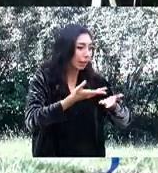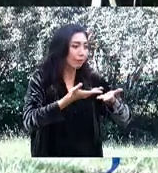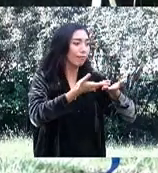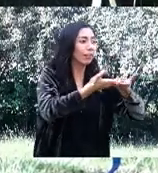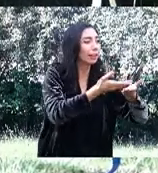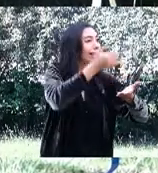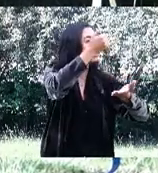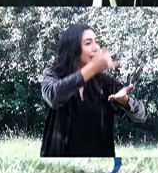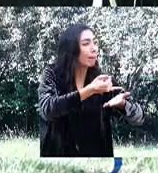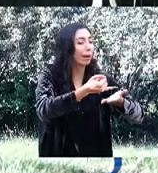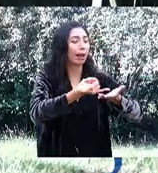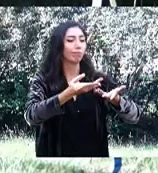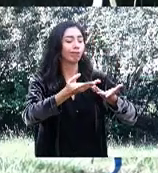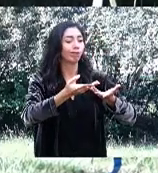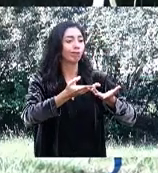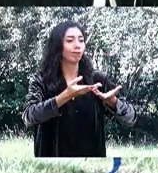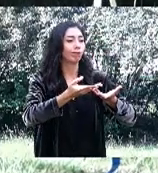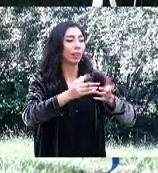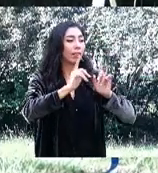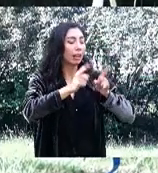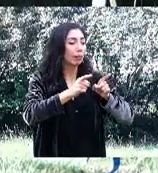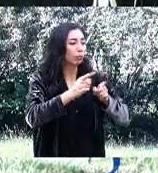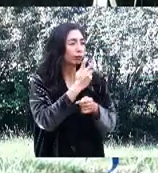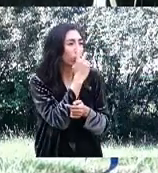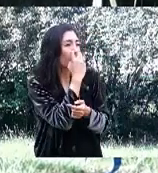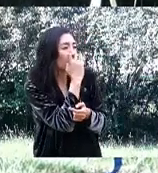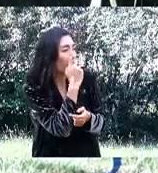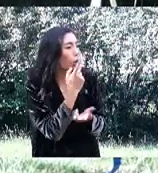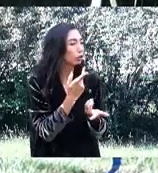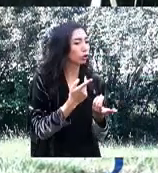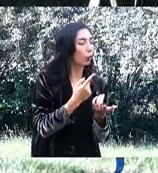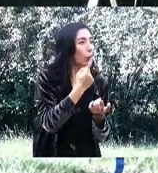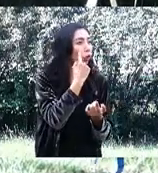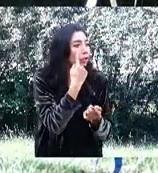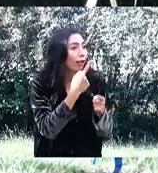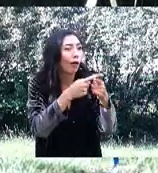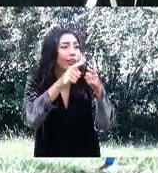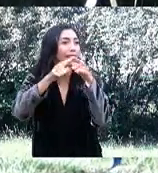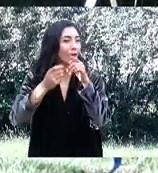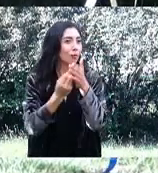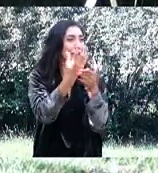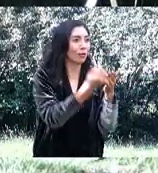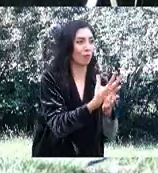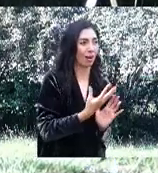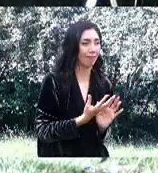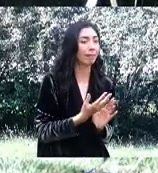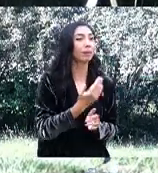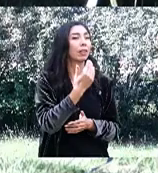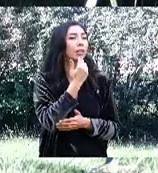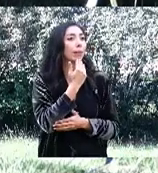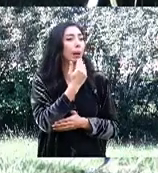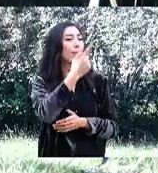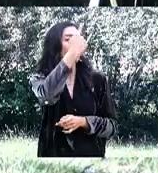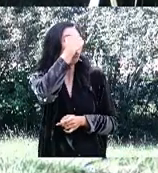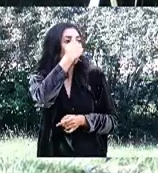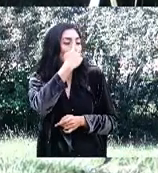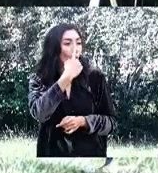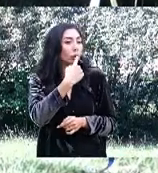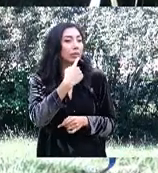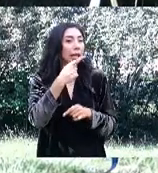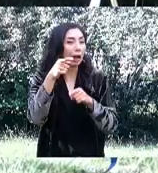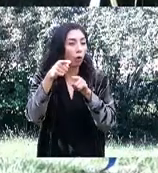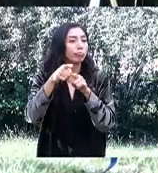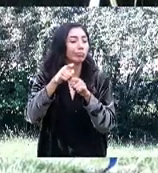a siempre ir estar muy cerca de los misterios de lo que desconocemos no como los museos también están en ese espacio de